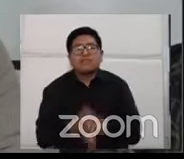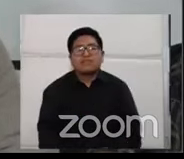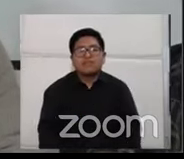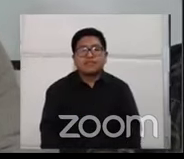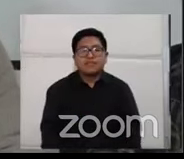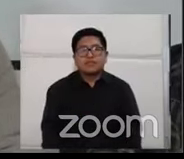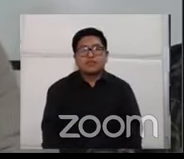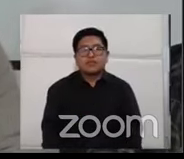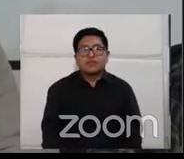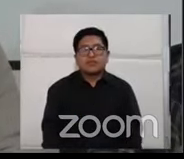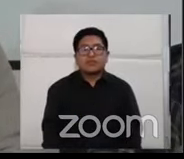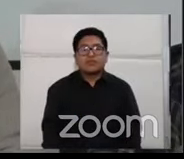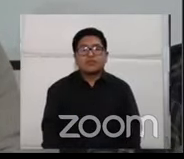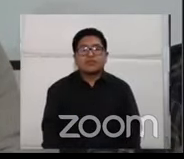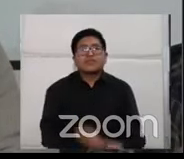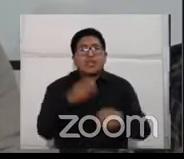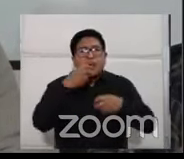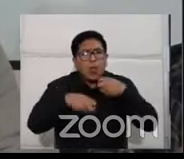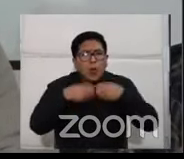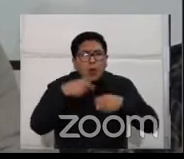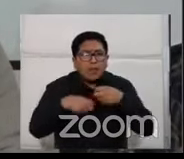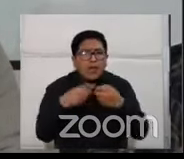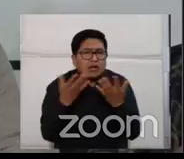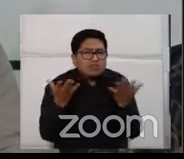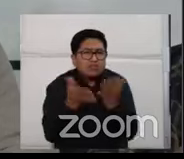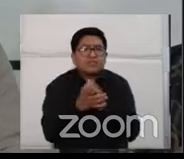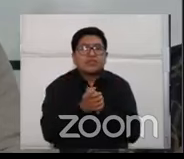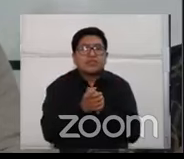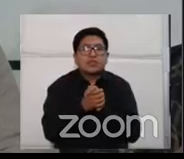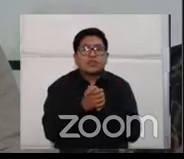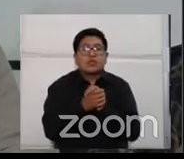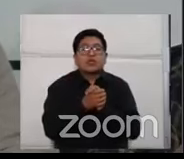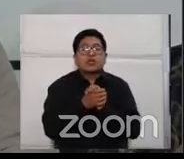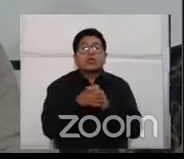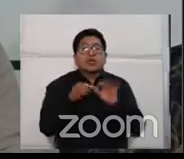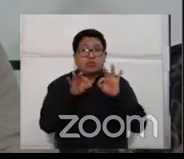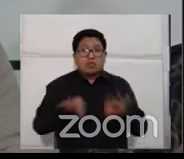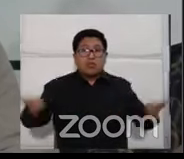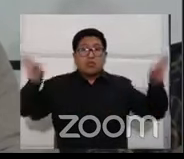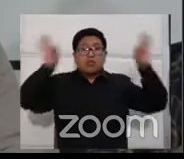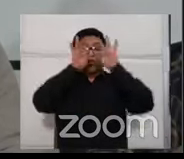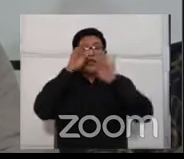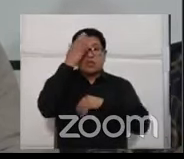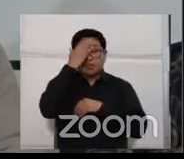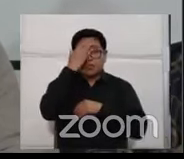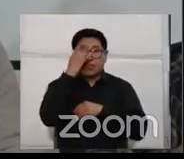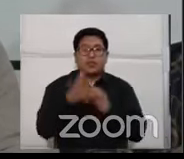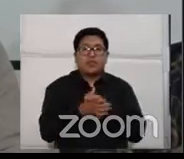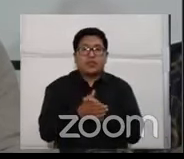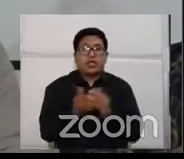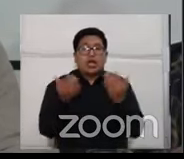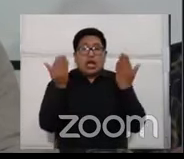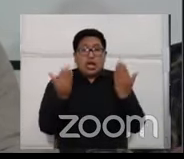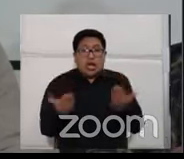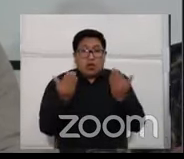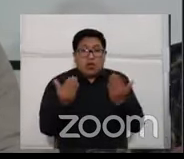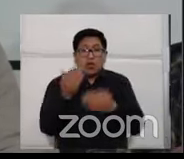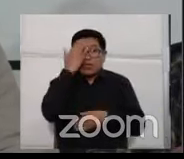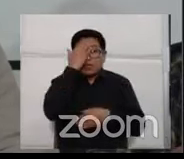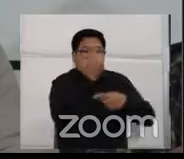hablamos de problemáticas no estaría de más hablar de la educación hoy hábitat estamos en dos semanas de